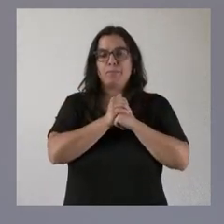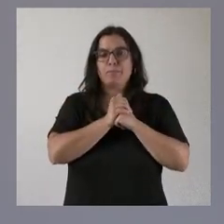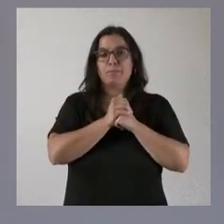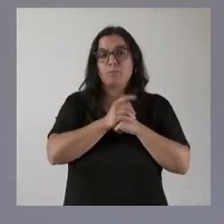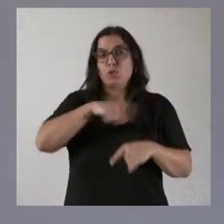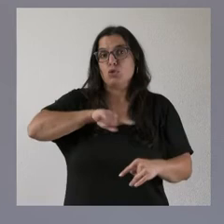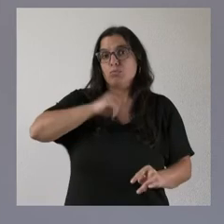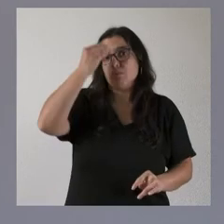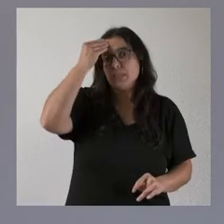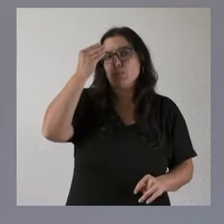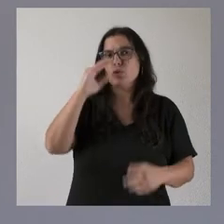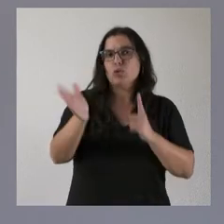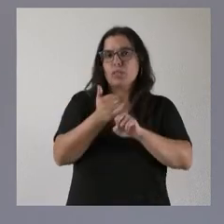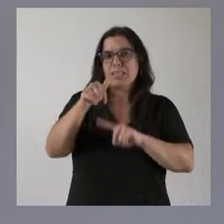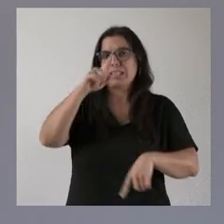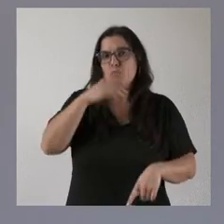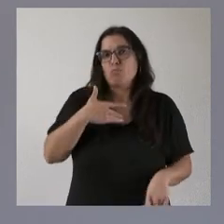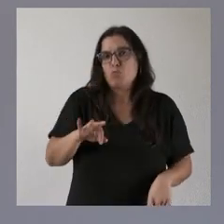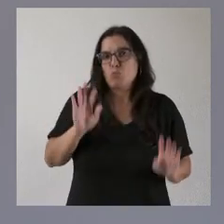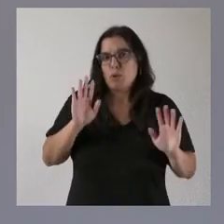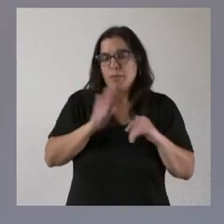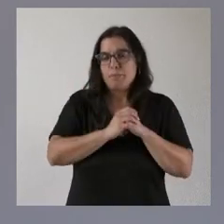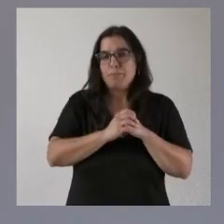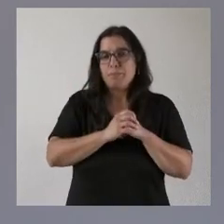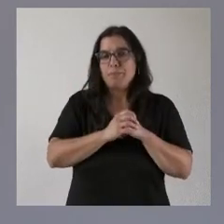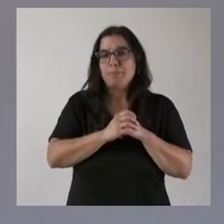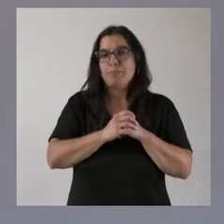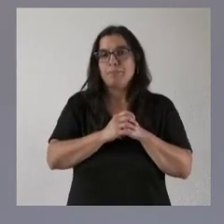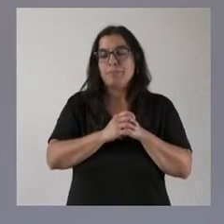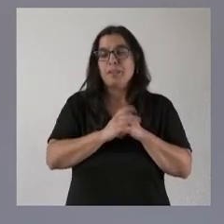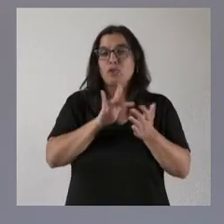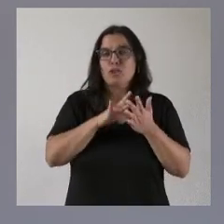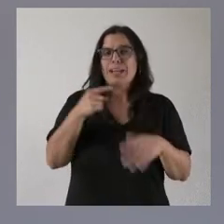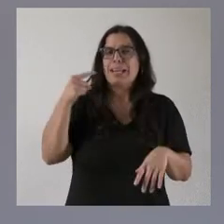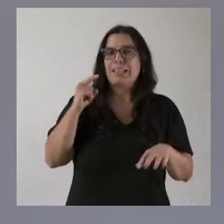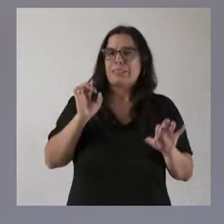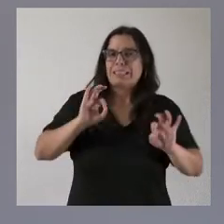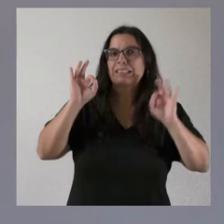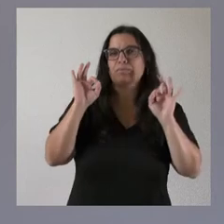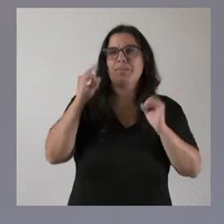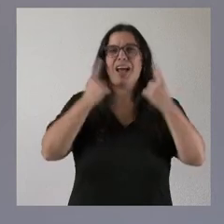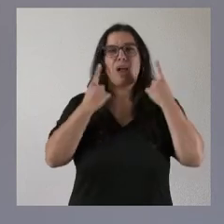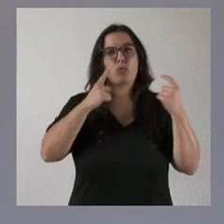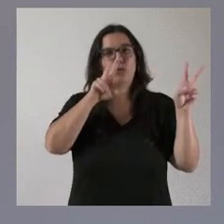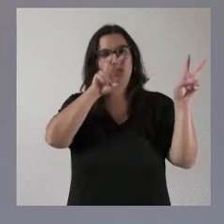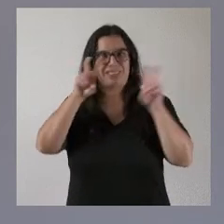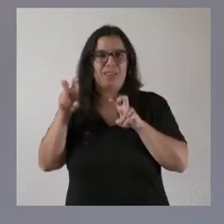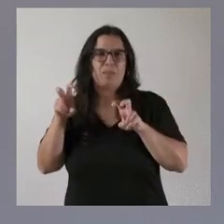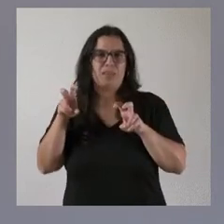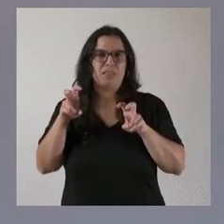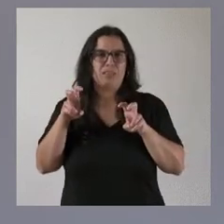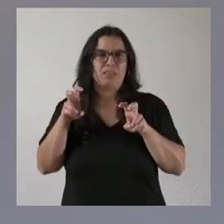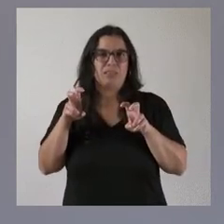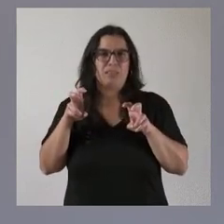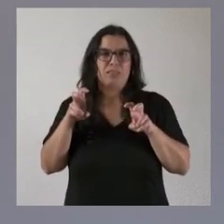lo podemos conseguir este año ha sido particularmente negativo en algunos factores que nuestro